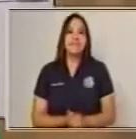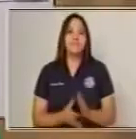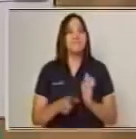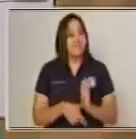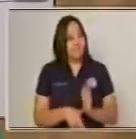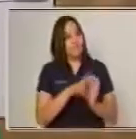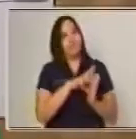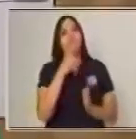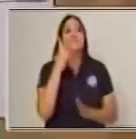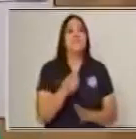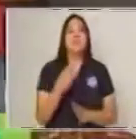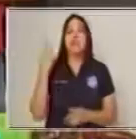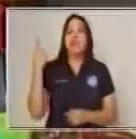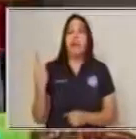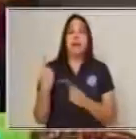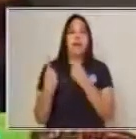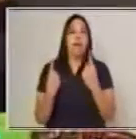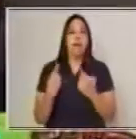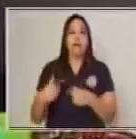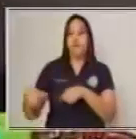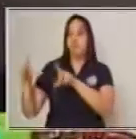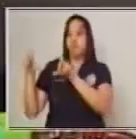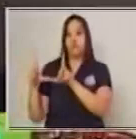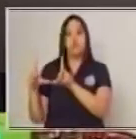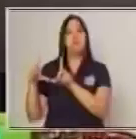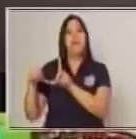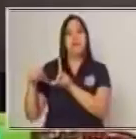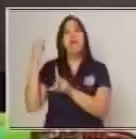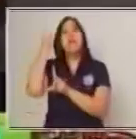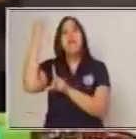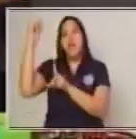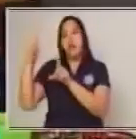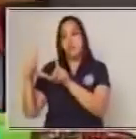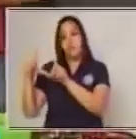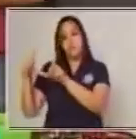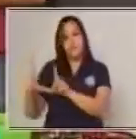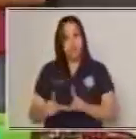Repito cada una de las partes del cuadro: ideas,